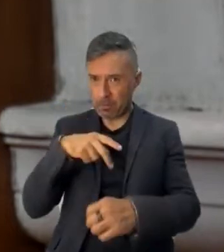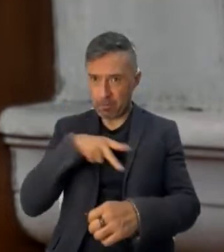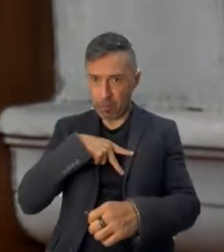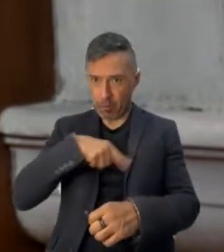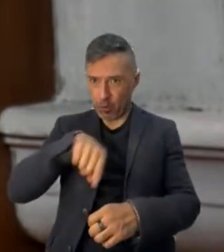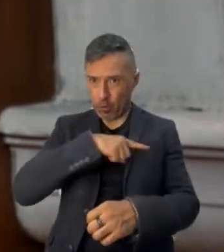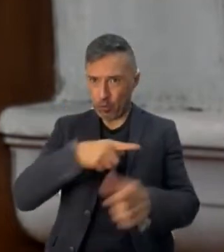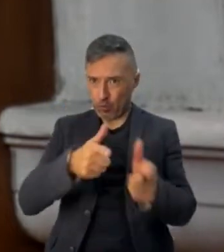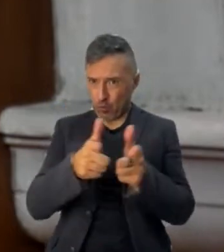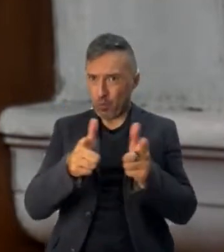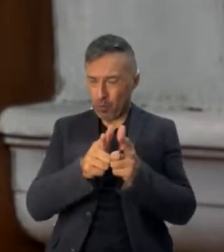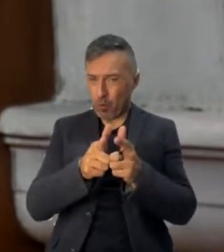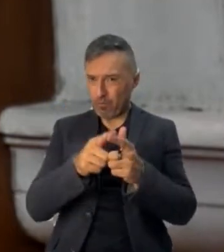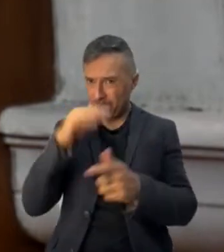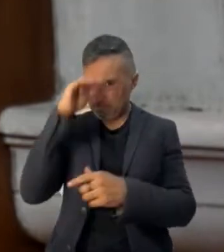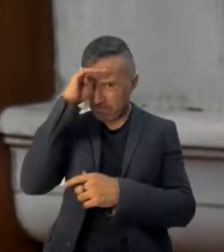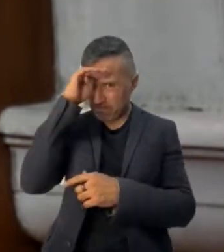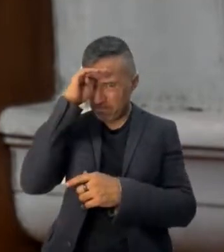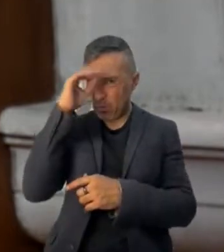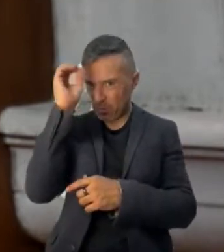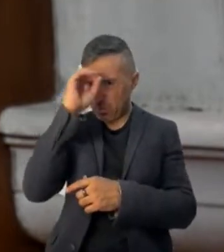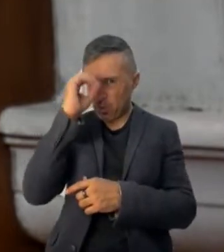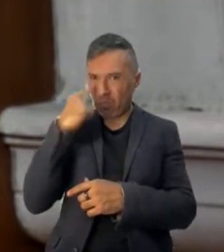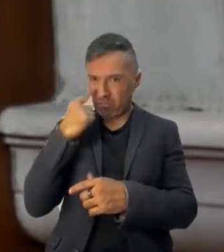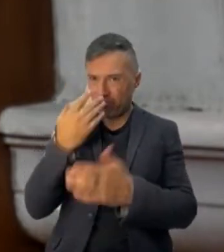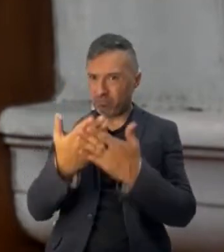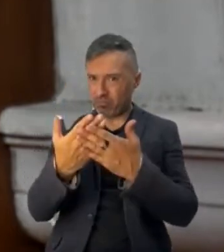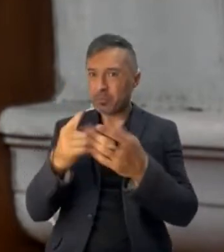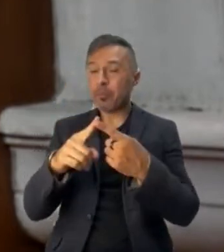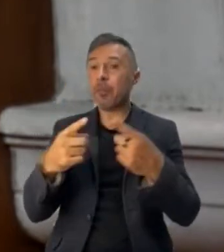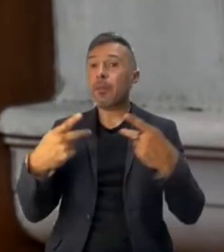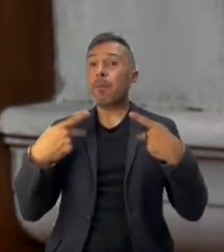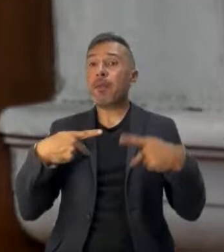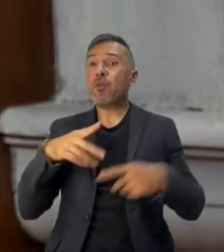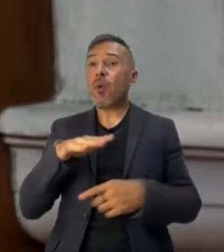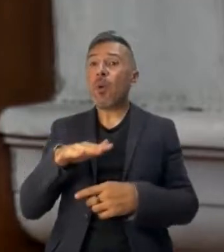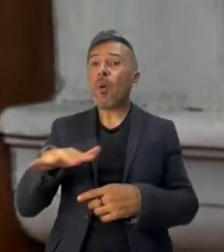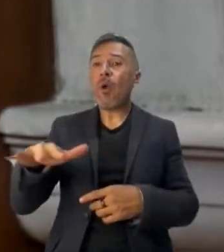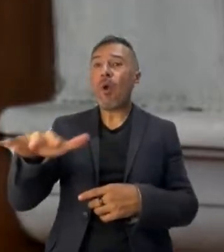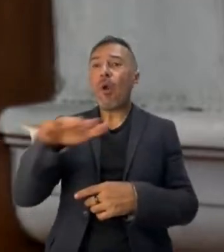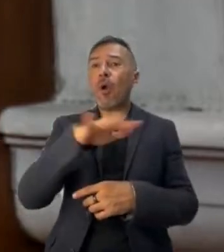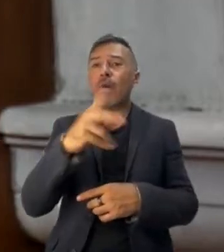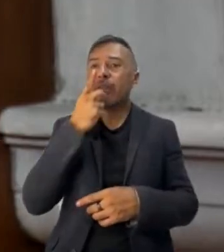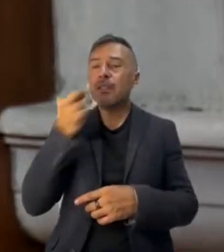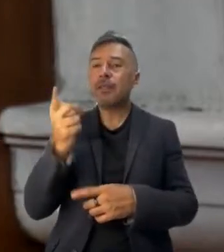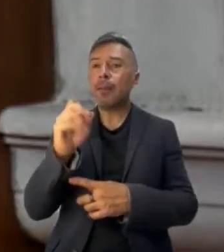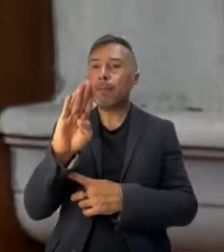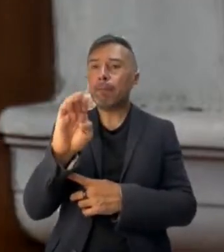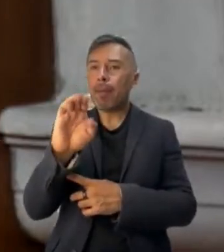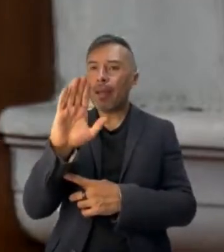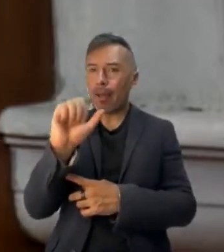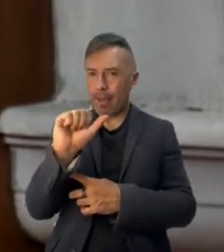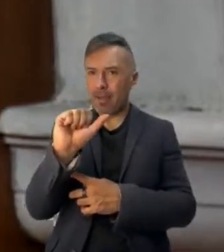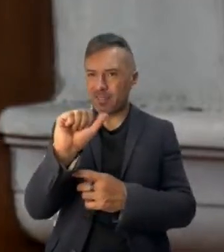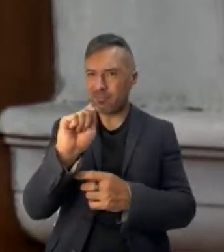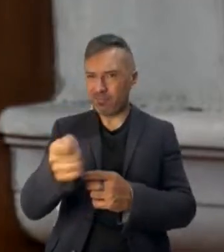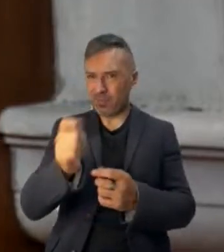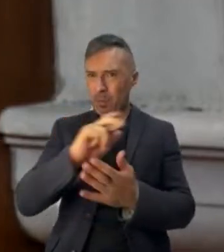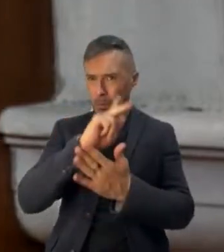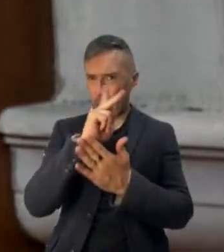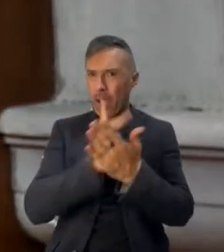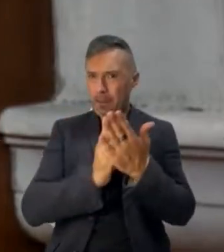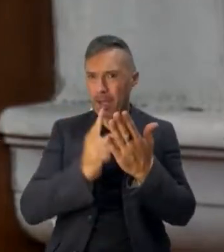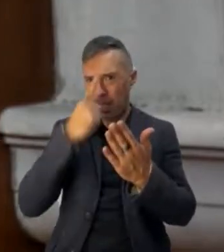se menciona que se generó un apoyo constante de programas para grupos vulnerables,